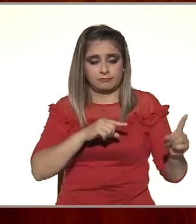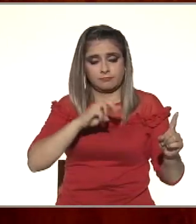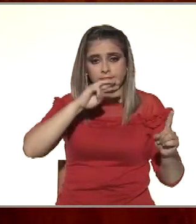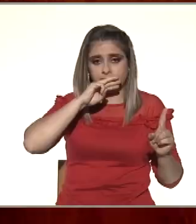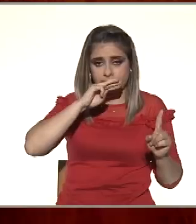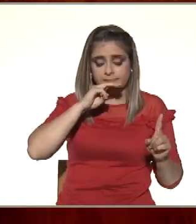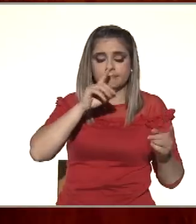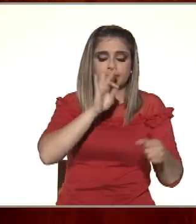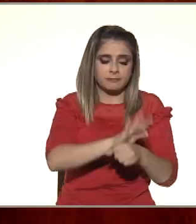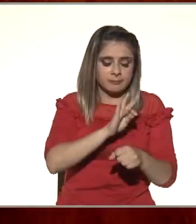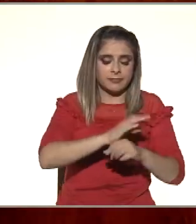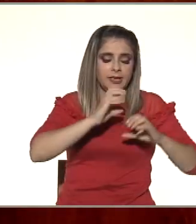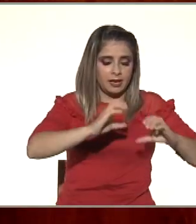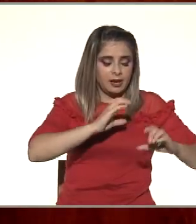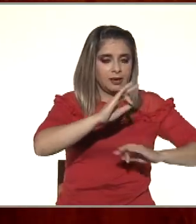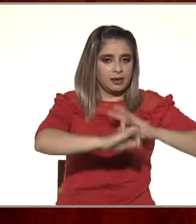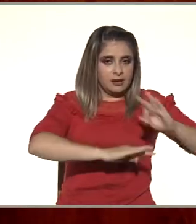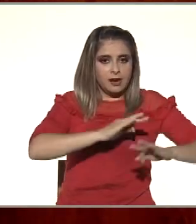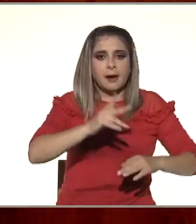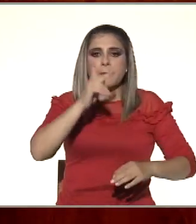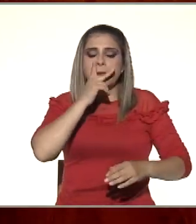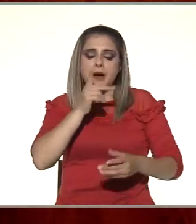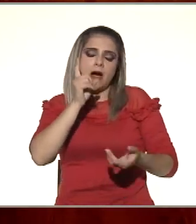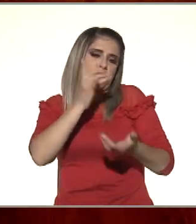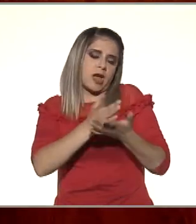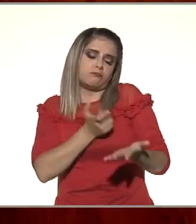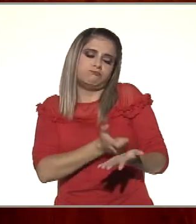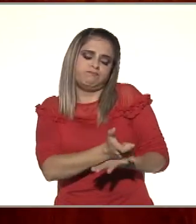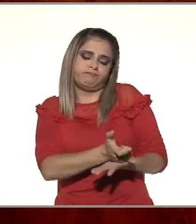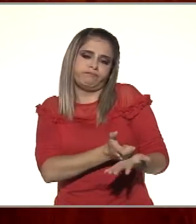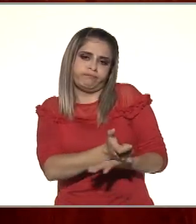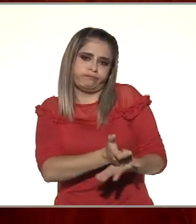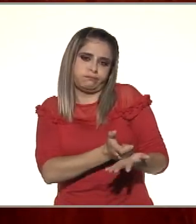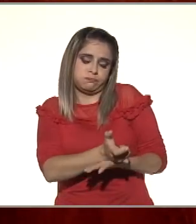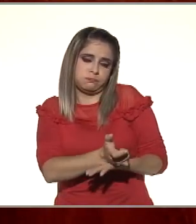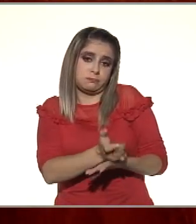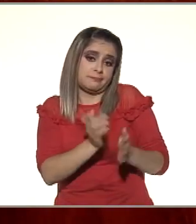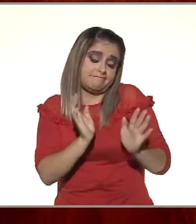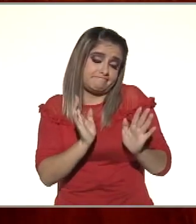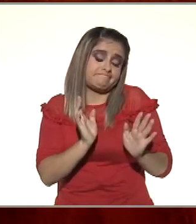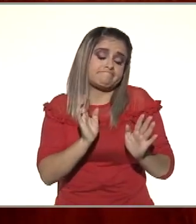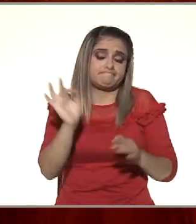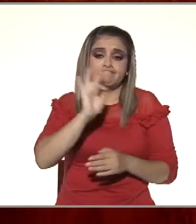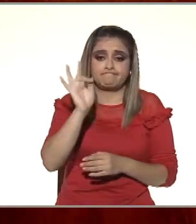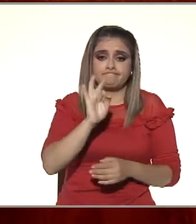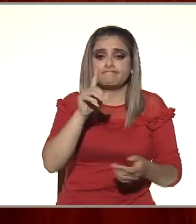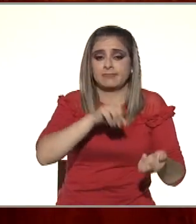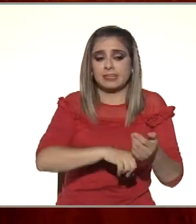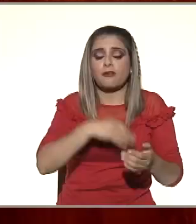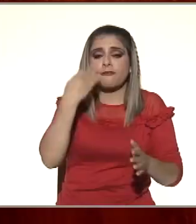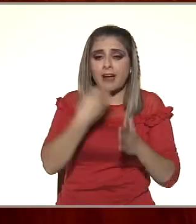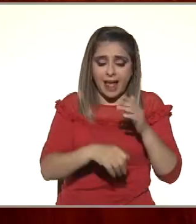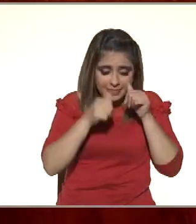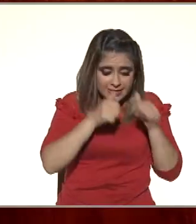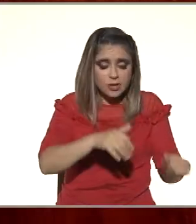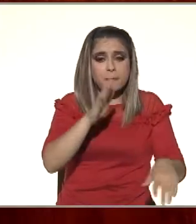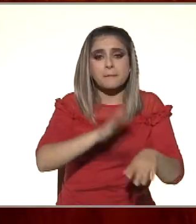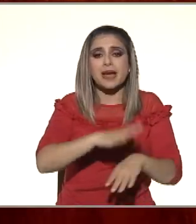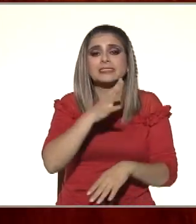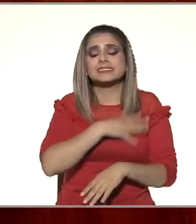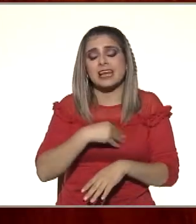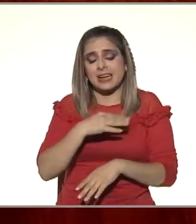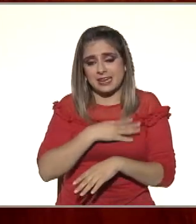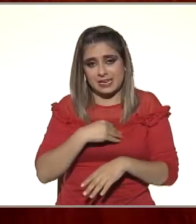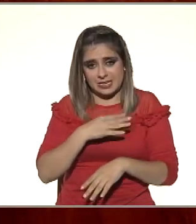que protege, cuida, etcétera, el padre es proveedor, ¿sí? Pues bueno, hay muchas necesidades no cubiertas, muchas cosas que